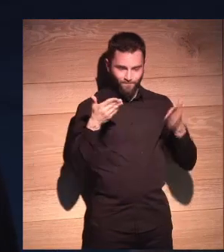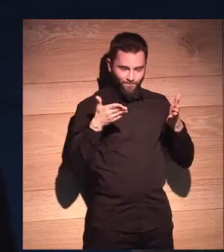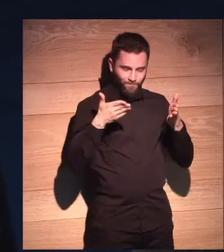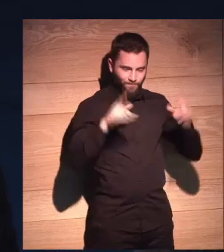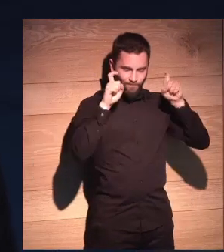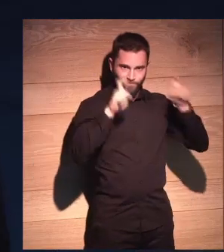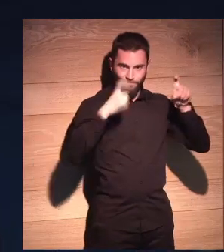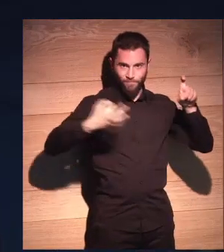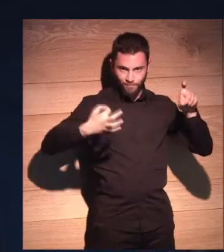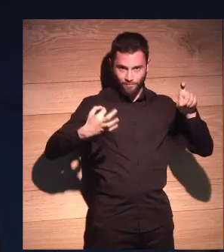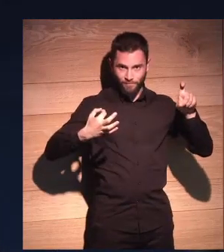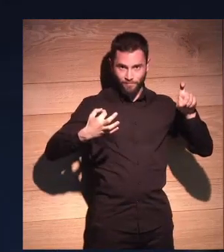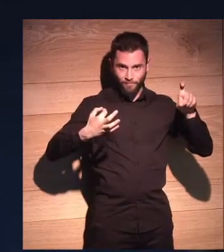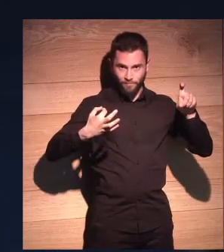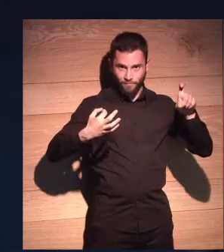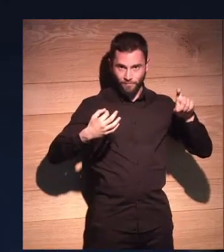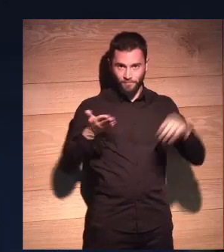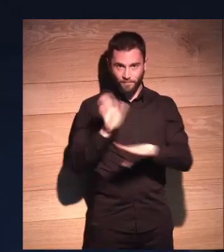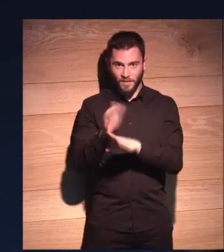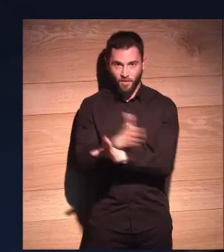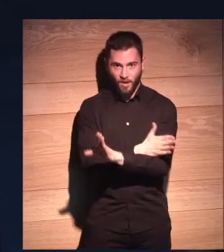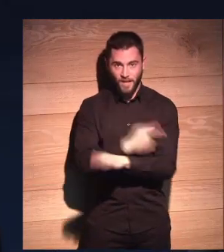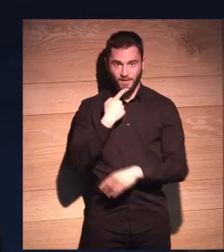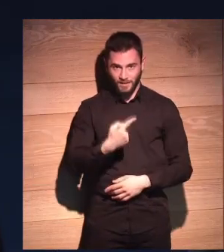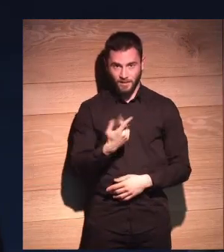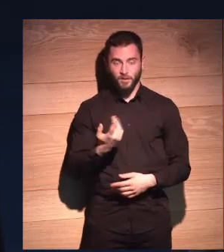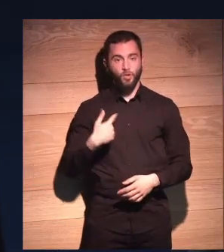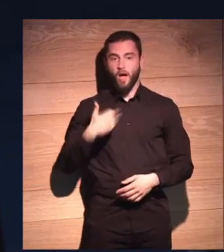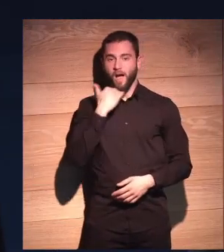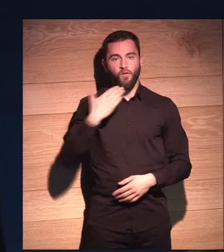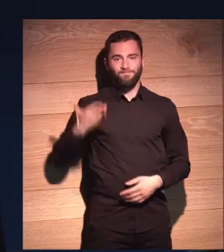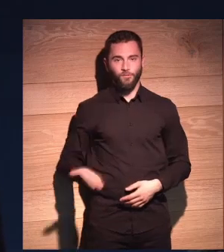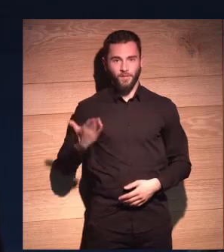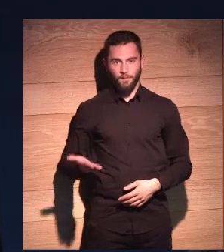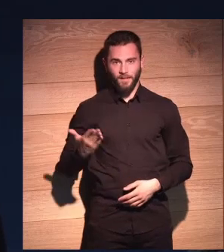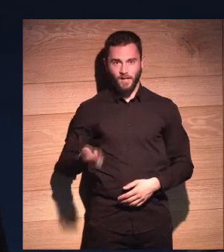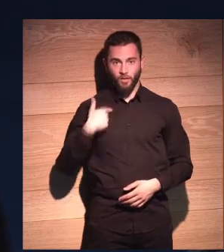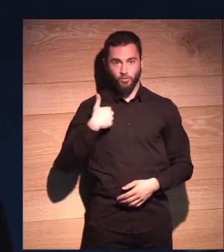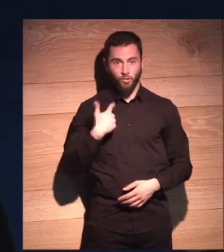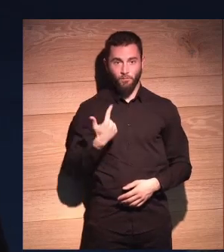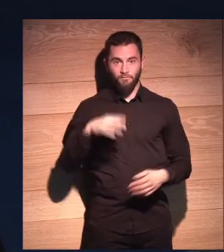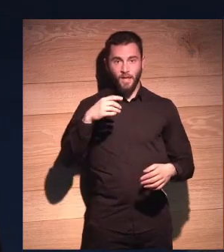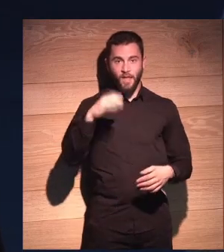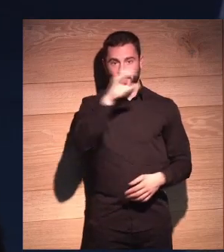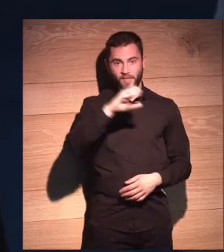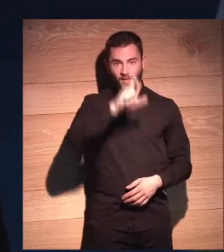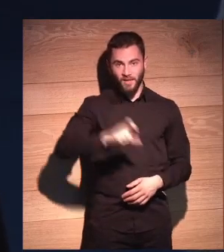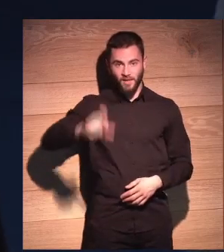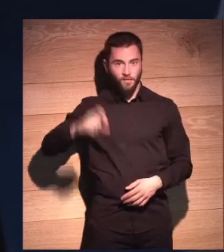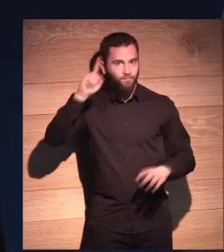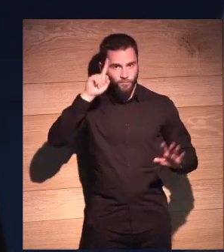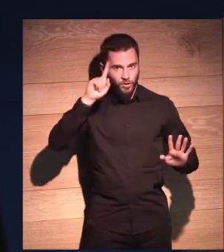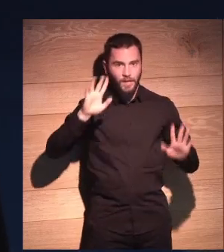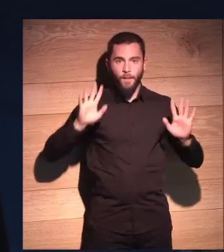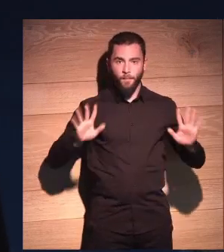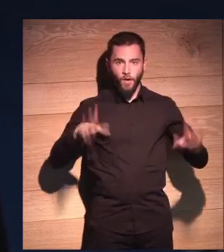se ha comentado antes en la presentación, es algo fundamental. No sé exactamente los científicos, lo único que podemos